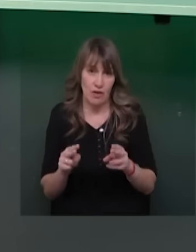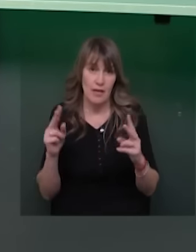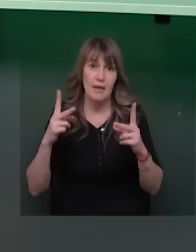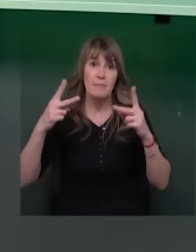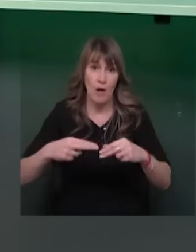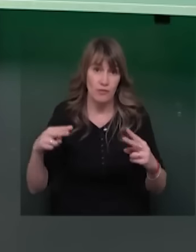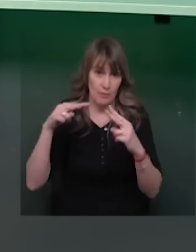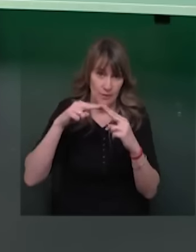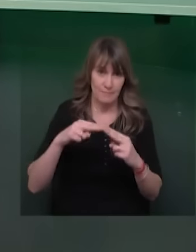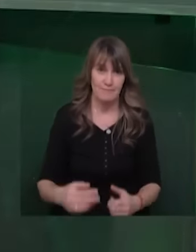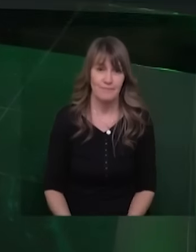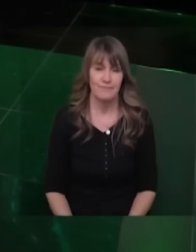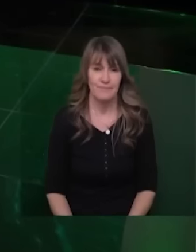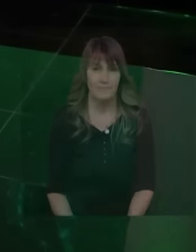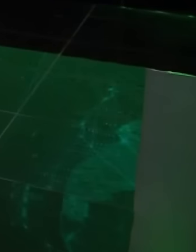la pausa